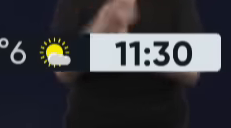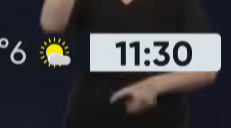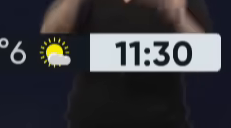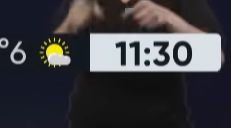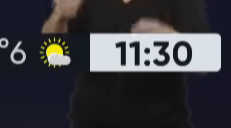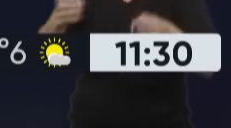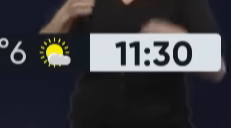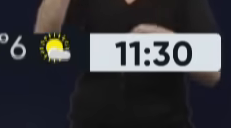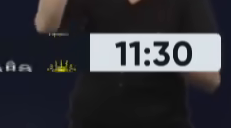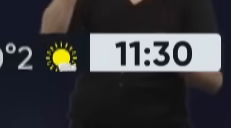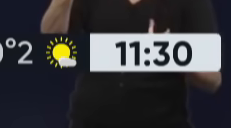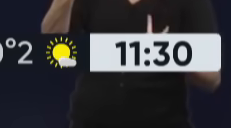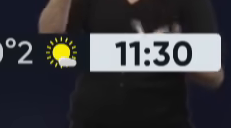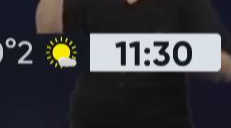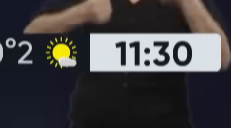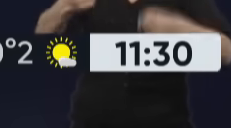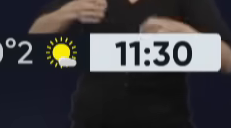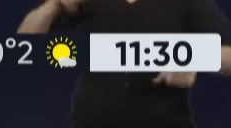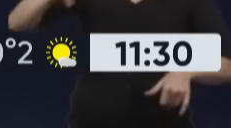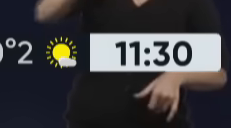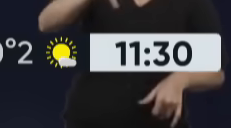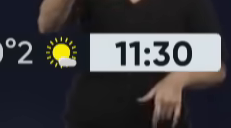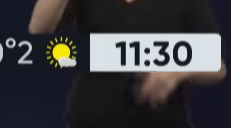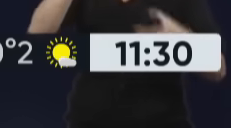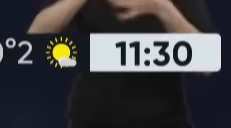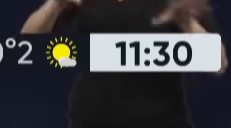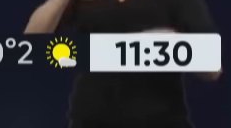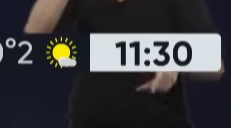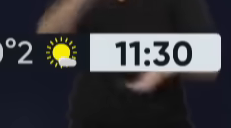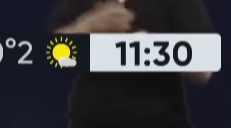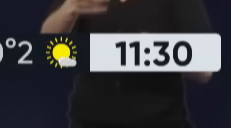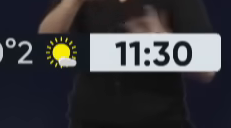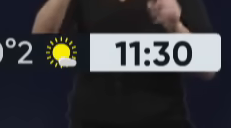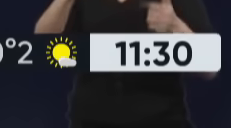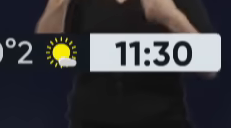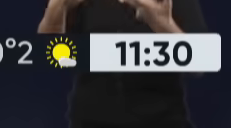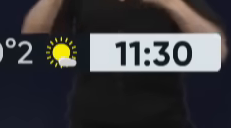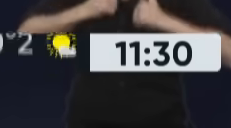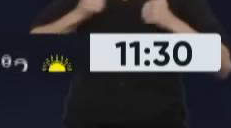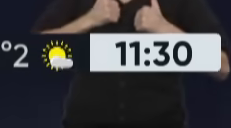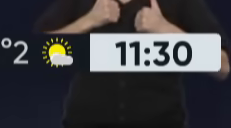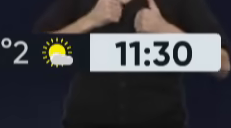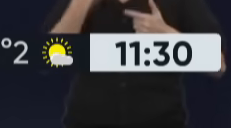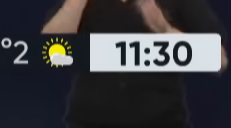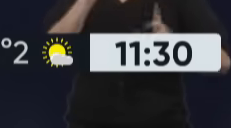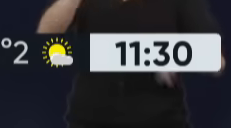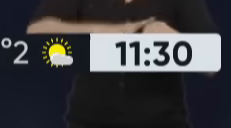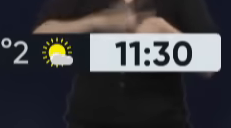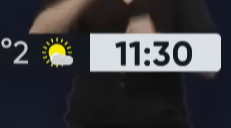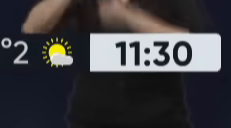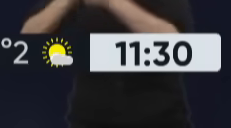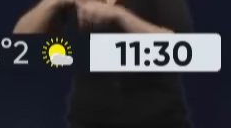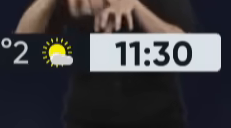libertad para organizar y dirigir la operación, lo que va a generar más competencia y más ofertas de servicios para